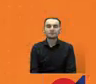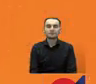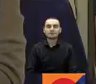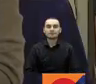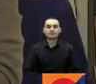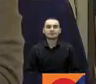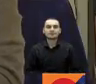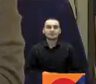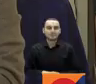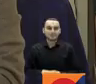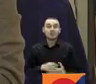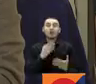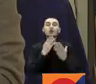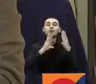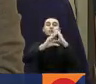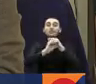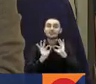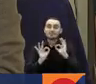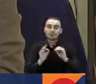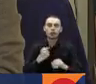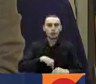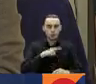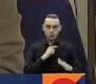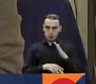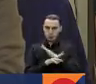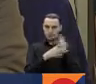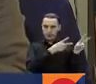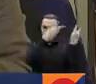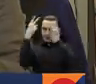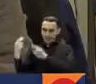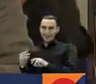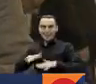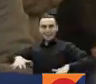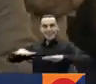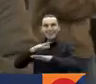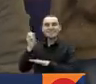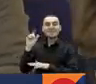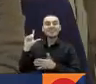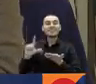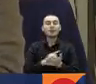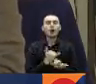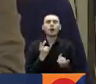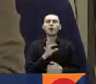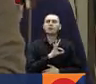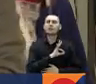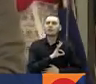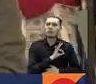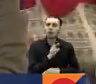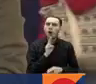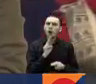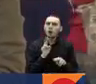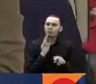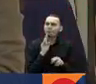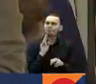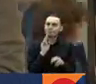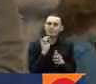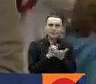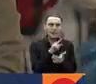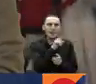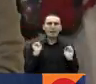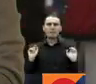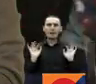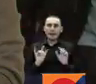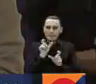Lina Damaris, buenas noches. Efectivamente, seguimos en Corferias, Feria Internacional del Libro de Bogotá. Hoy con un sábado típico de feria, lleno total, mucha gente aquí en